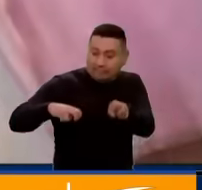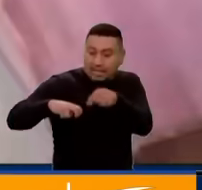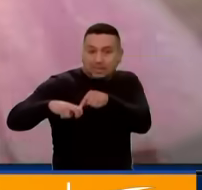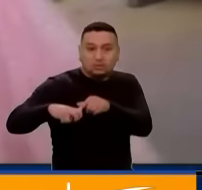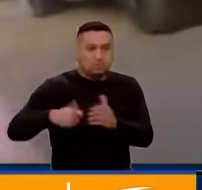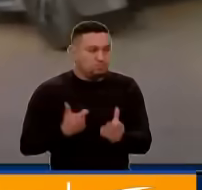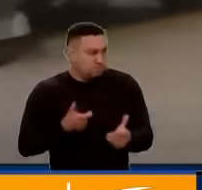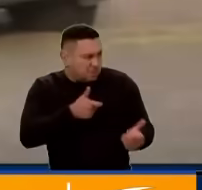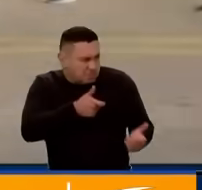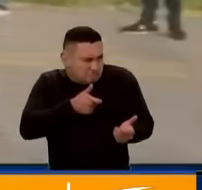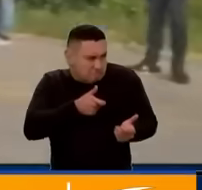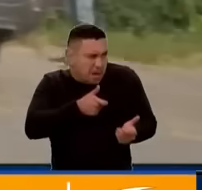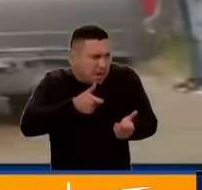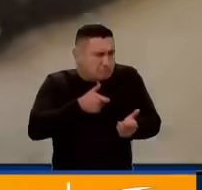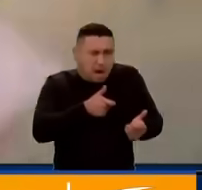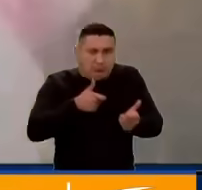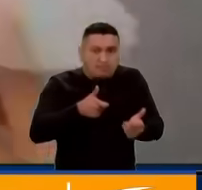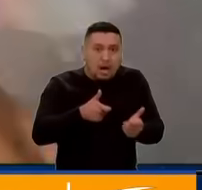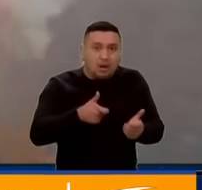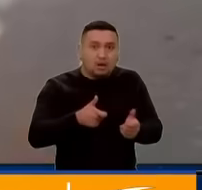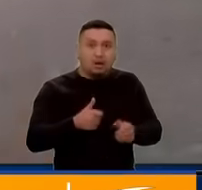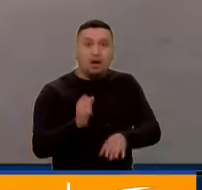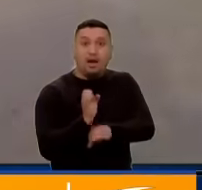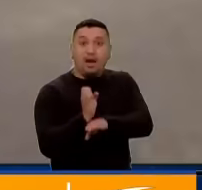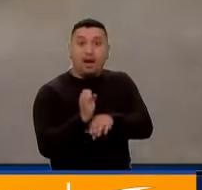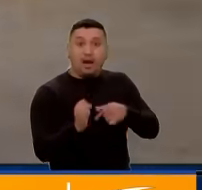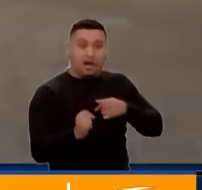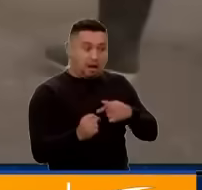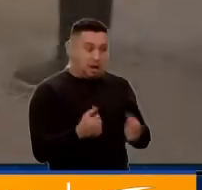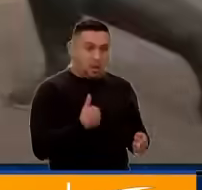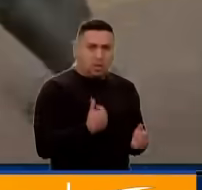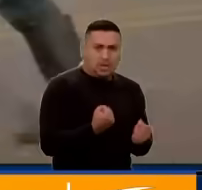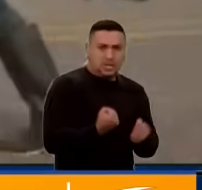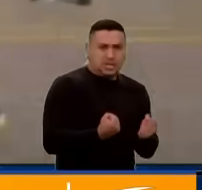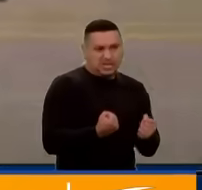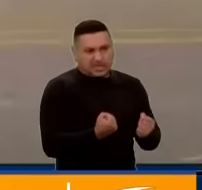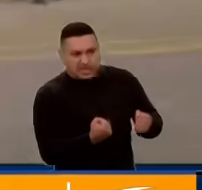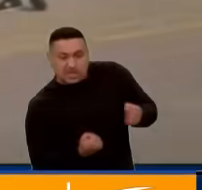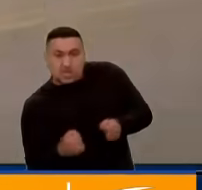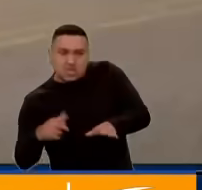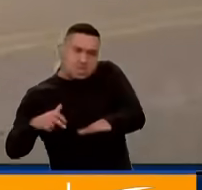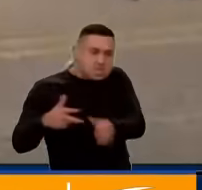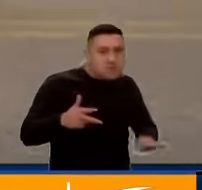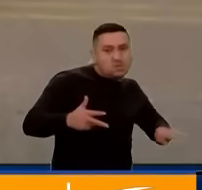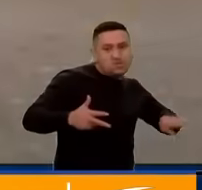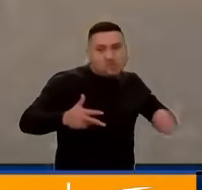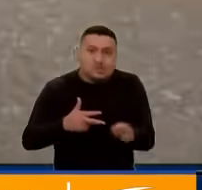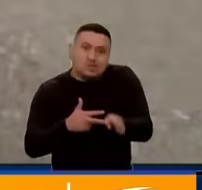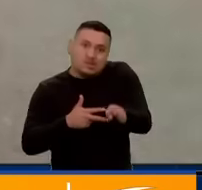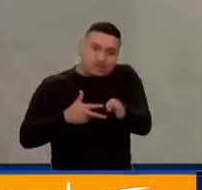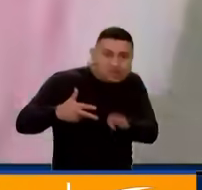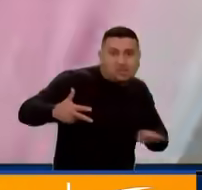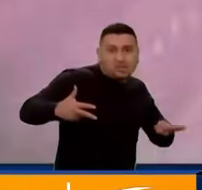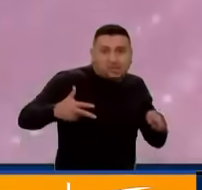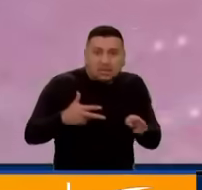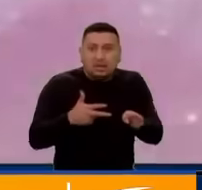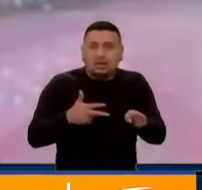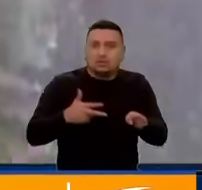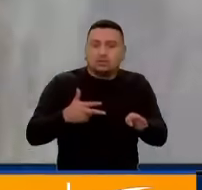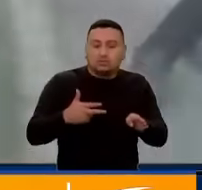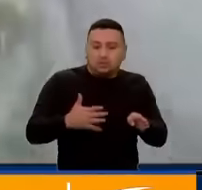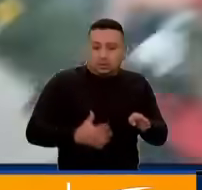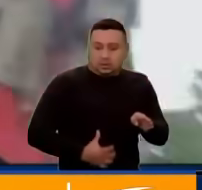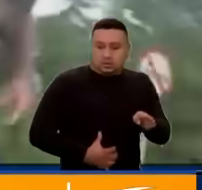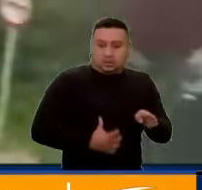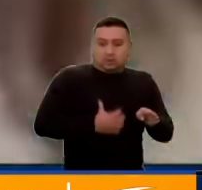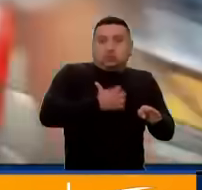hacia el vehículo. Empiezo yo a hacer maniobra para tratar de evitarlos, y por supuesto pues el miedo mío era que